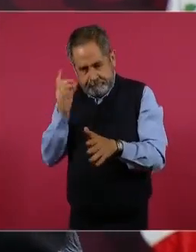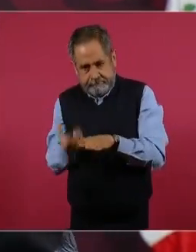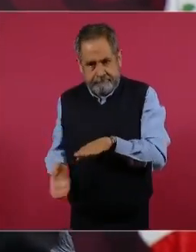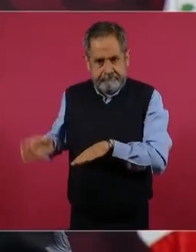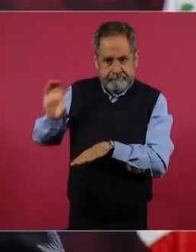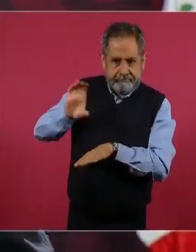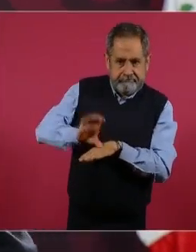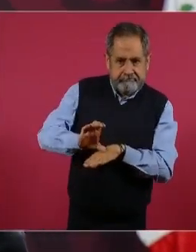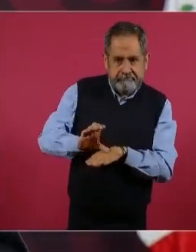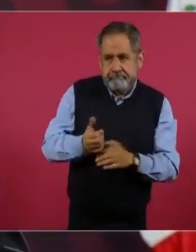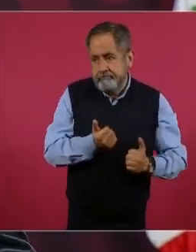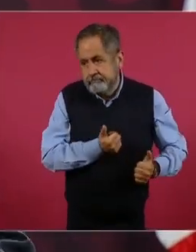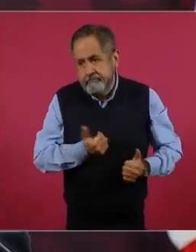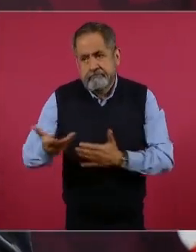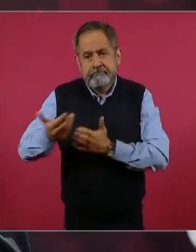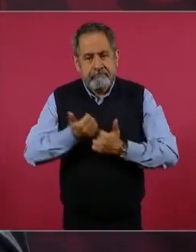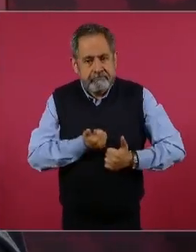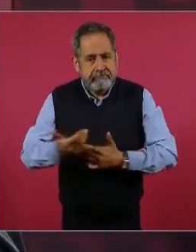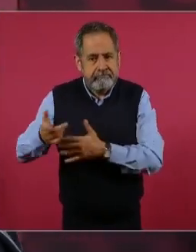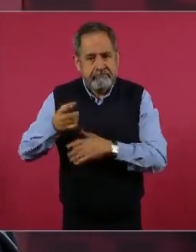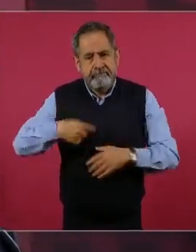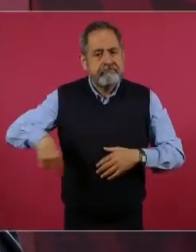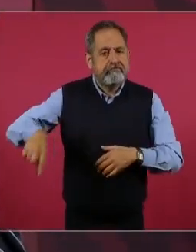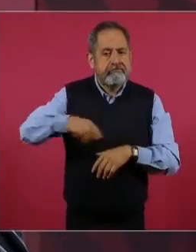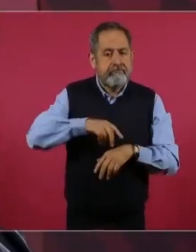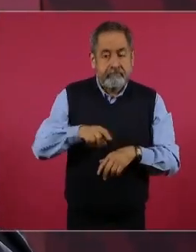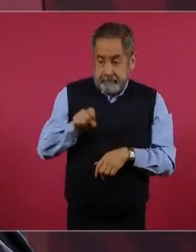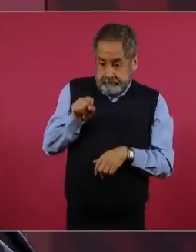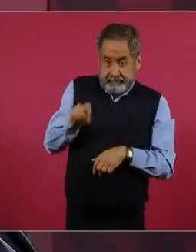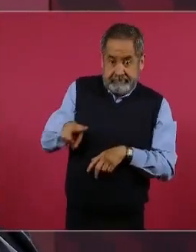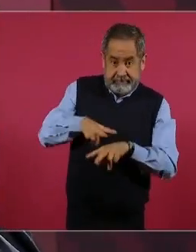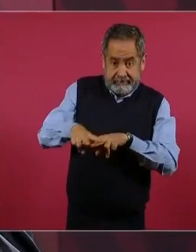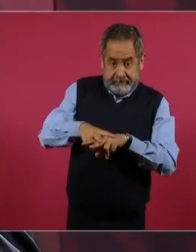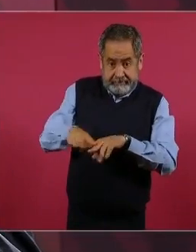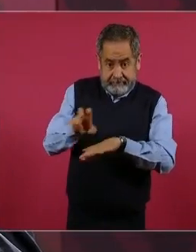utilizando la vía del Tren Maya